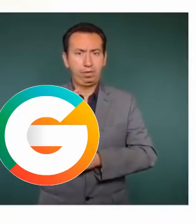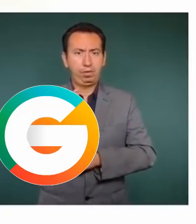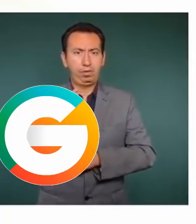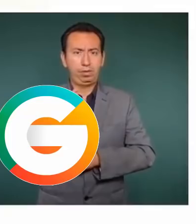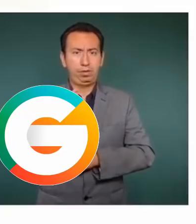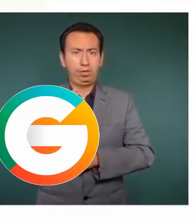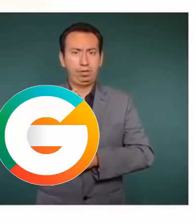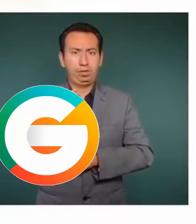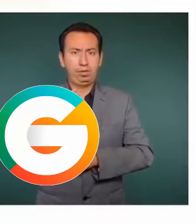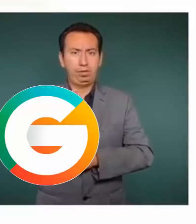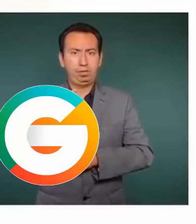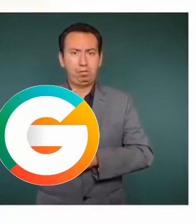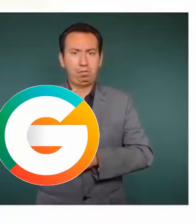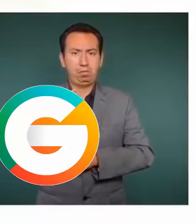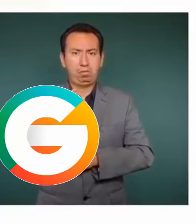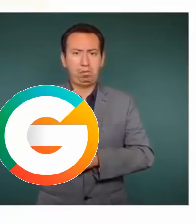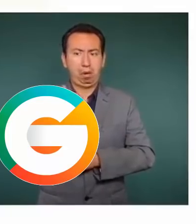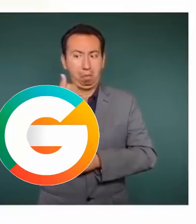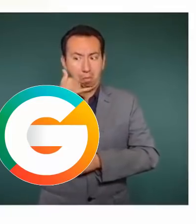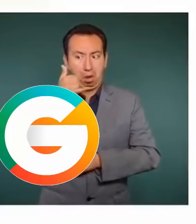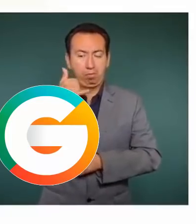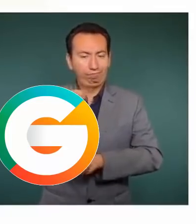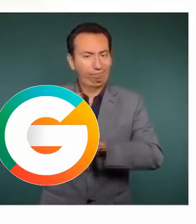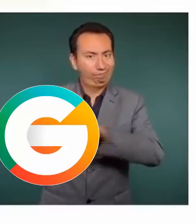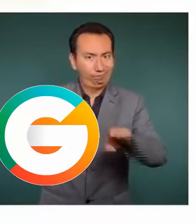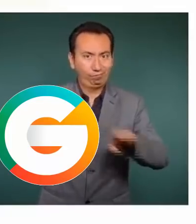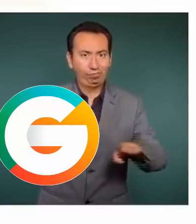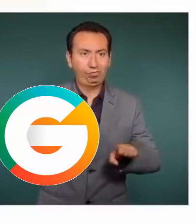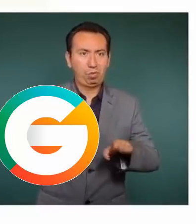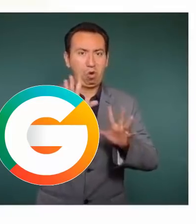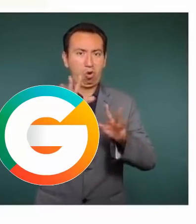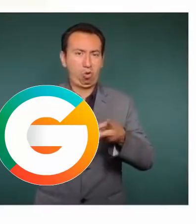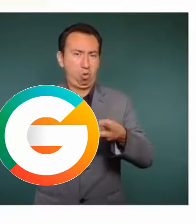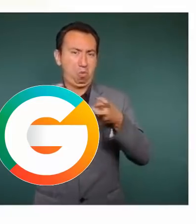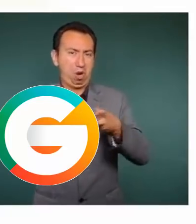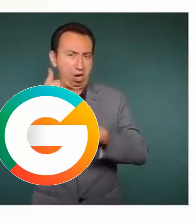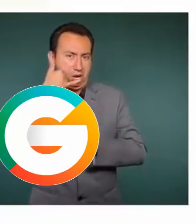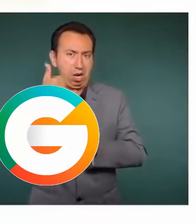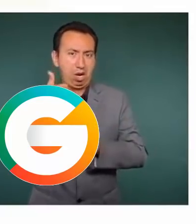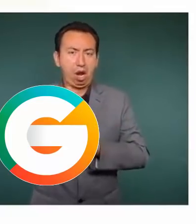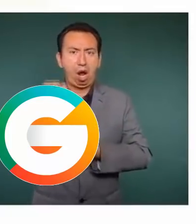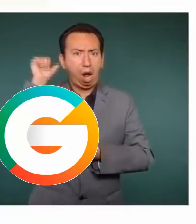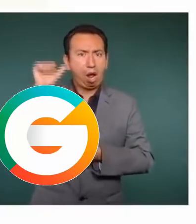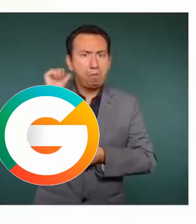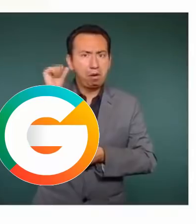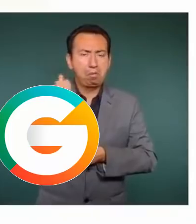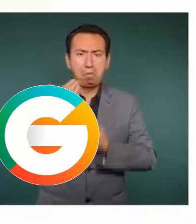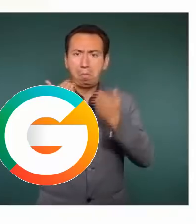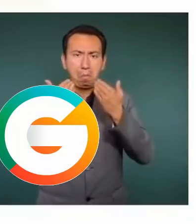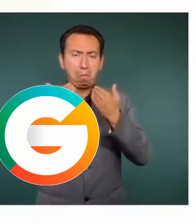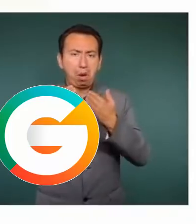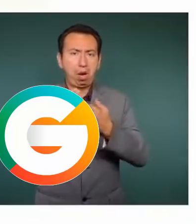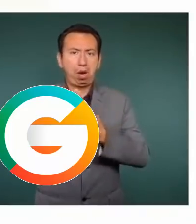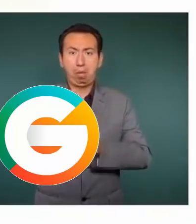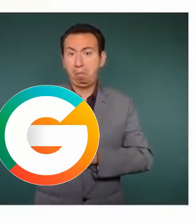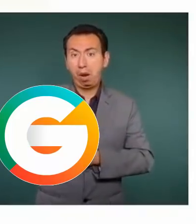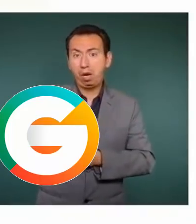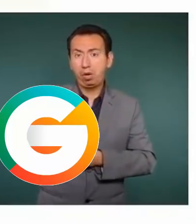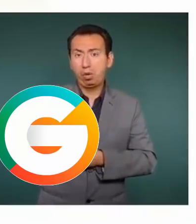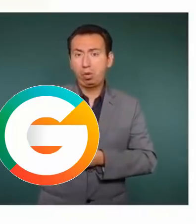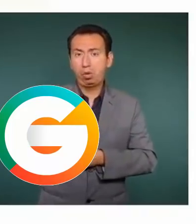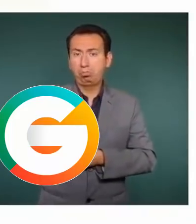febrero tuvo cuatro eventos, pero abril no hubo y ahorita en mayo solamente